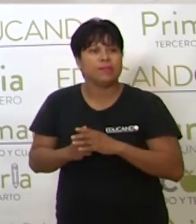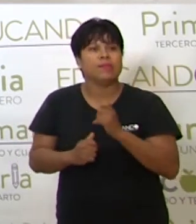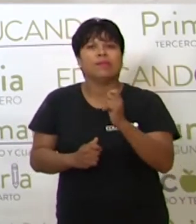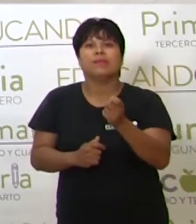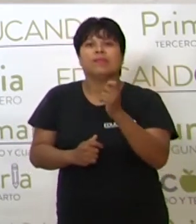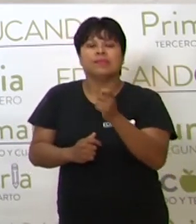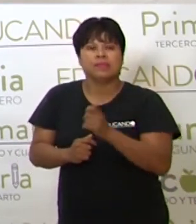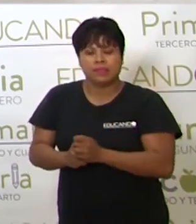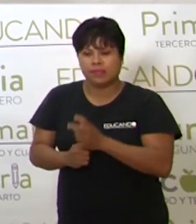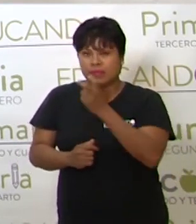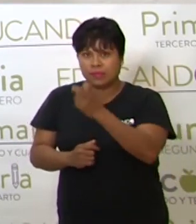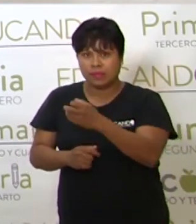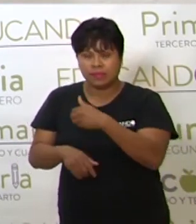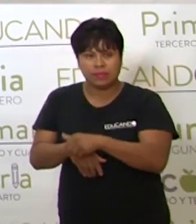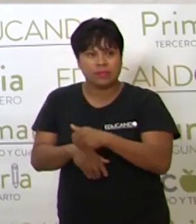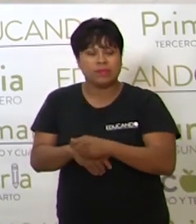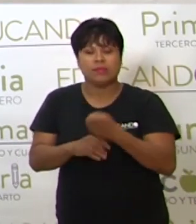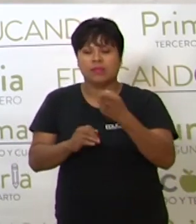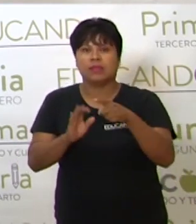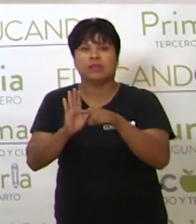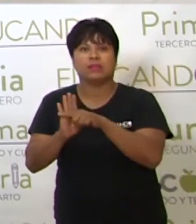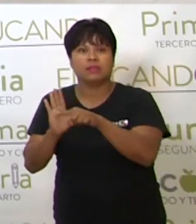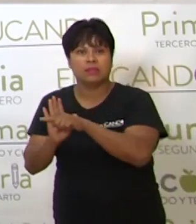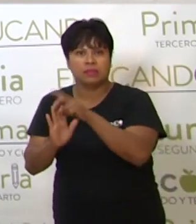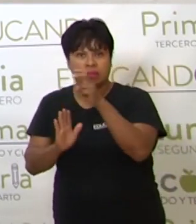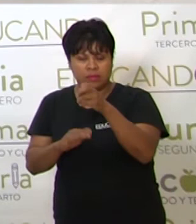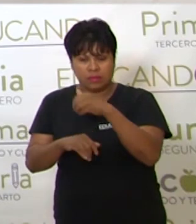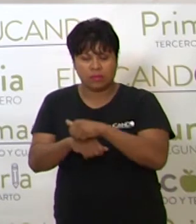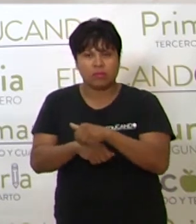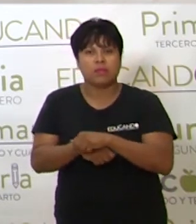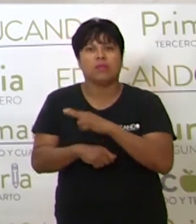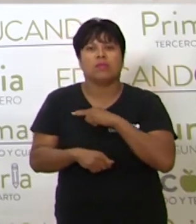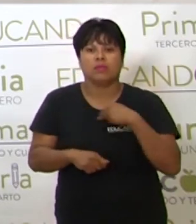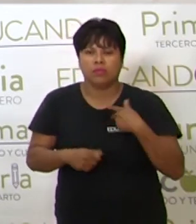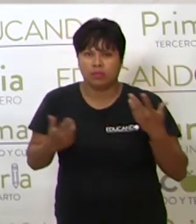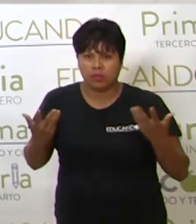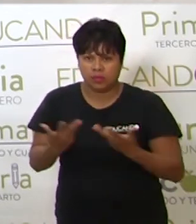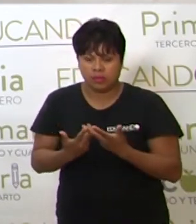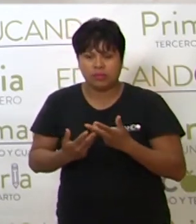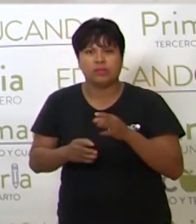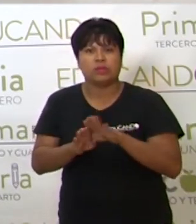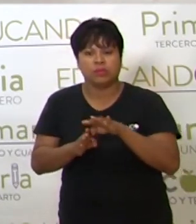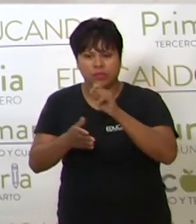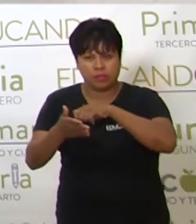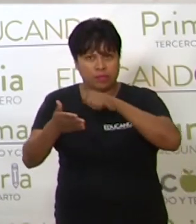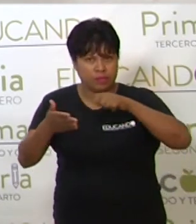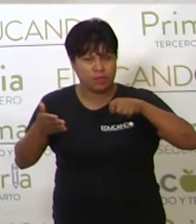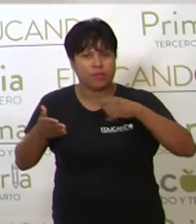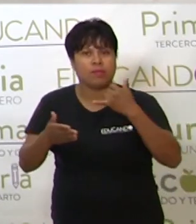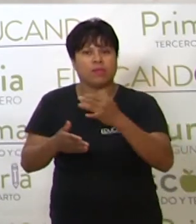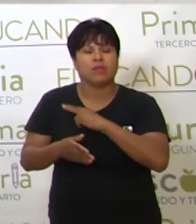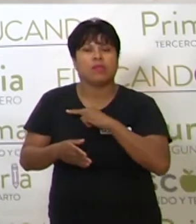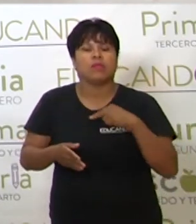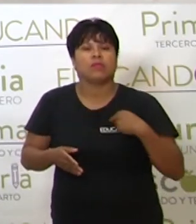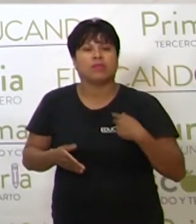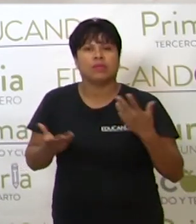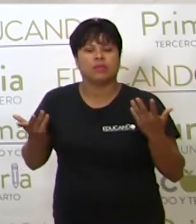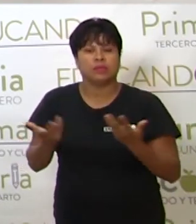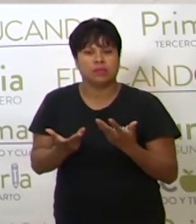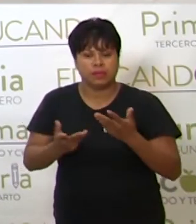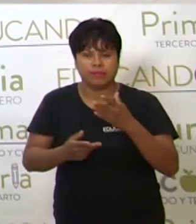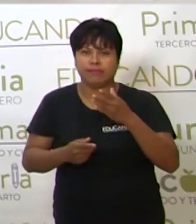estas fracciones la resta de estas fracciones que tenemos aquí los vamos a desarrollar por medio del algoritmo y lo vamos a desarrollar